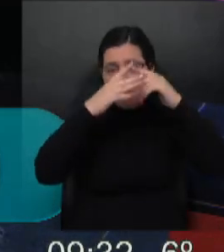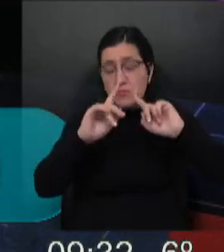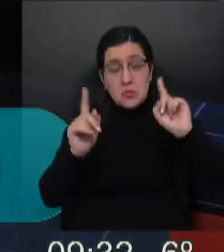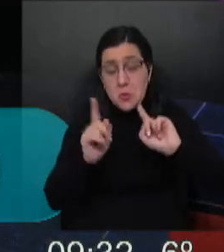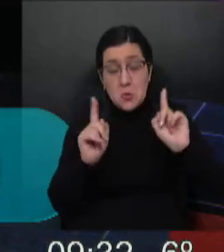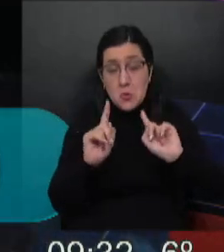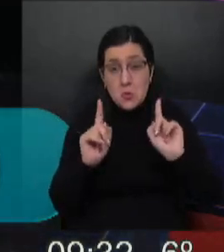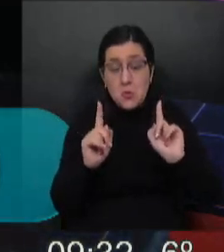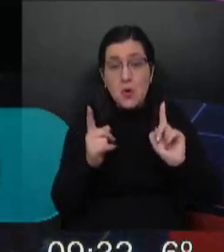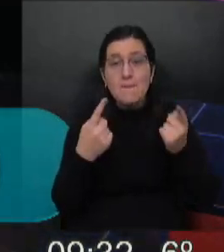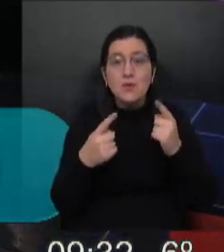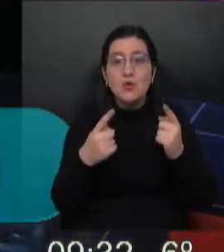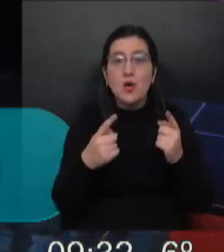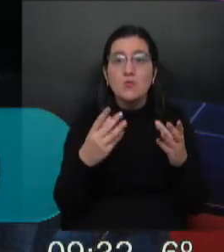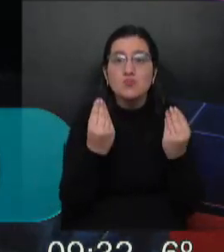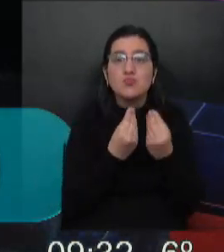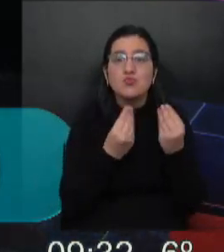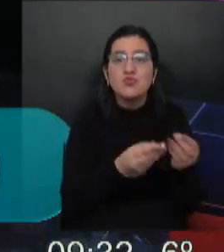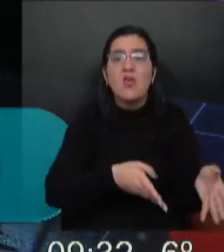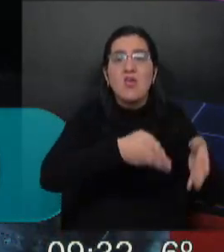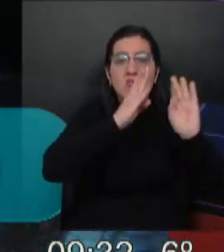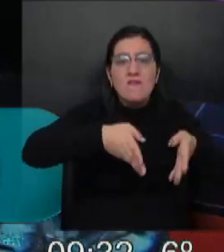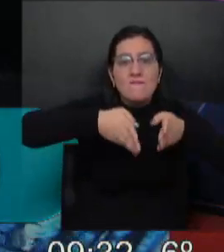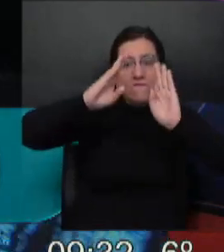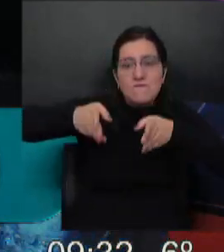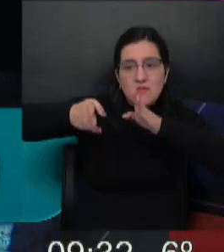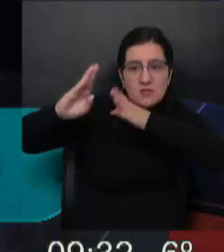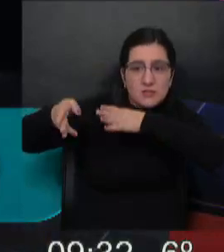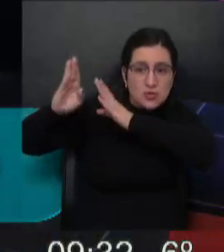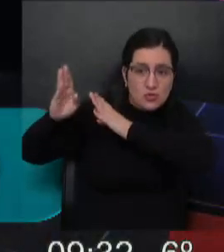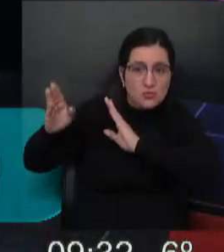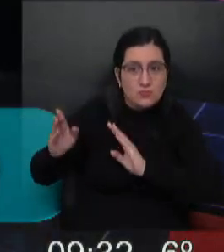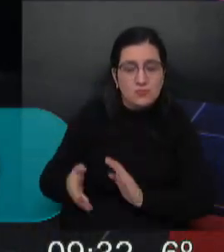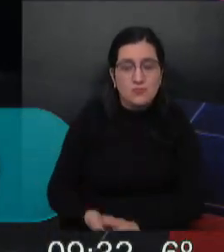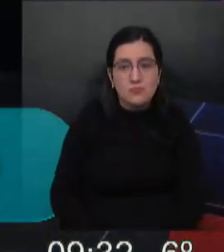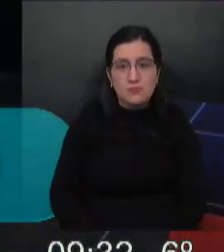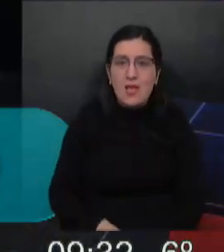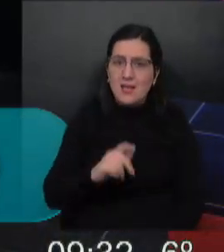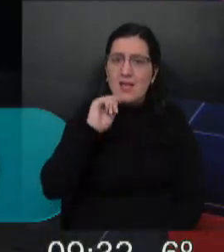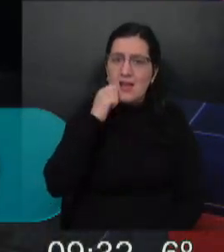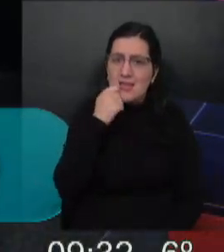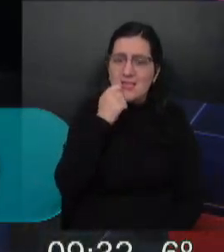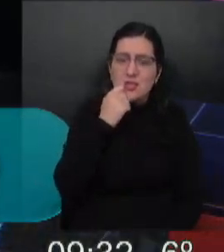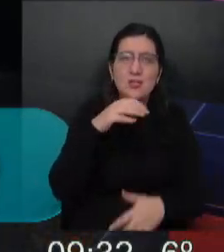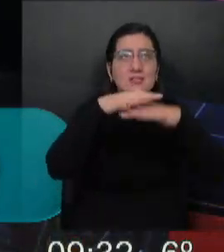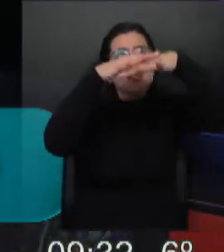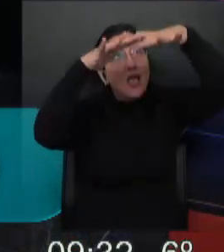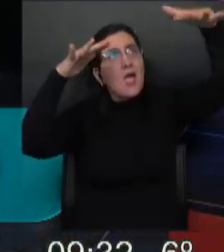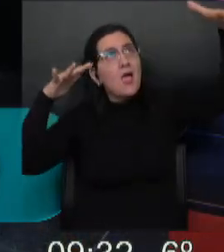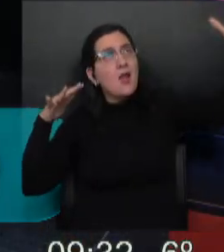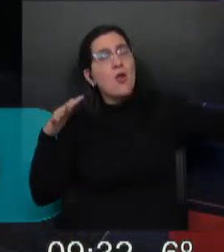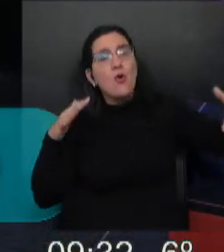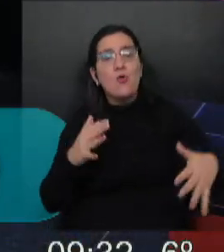No está nublado. Lo que pasa es muchos edificios en la zona. Pero el sol está brillando, ay, Fito, qué lindo el con cielo. Con un resplandor